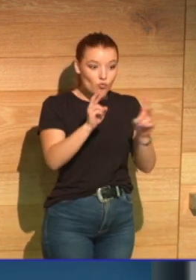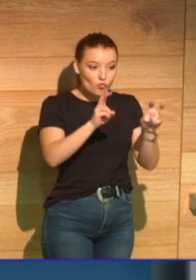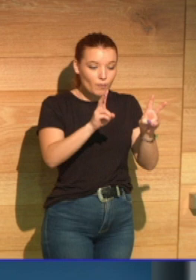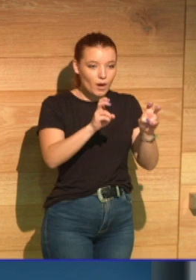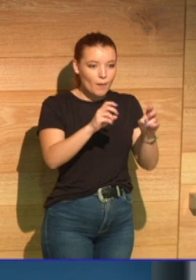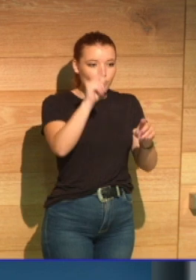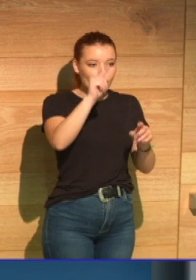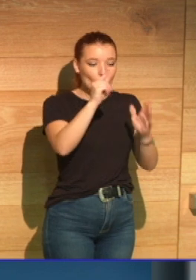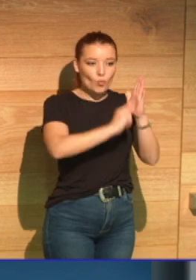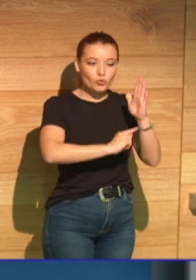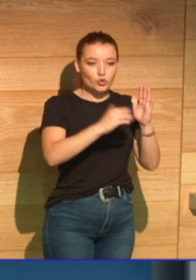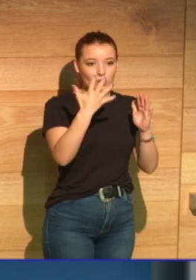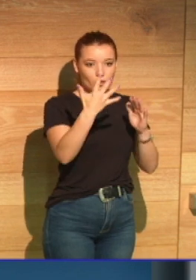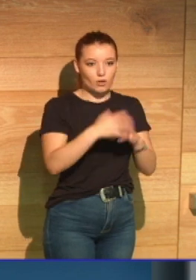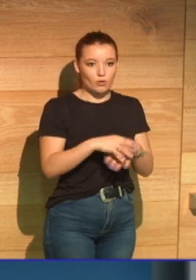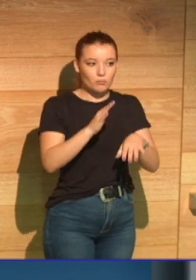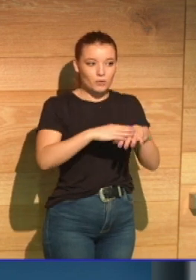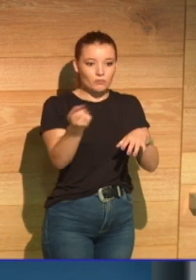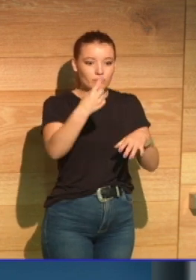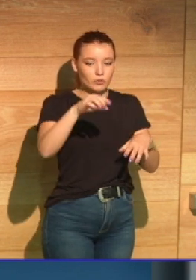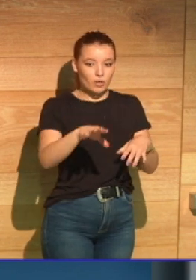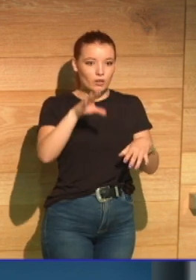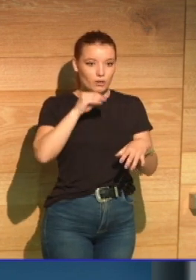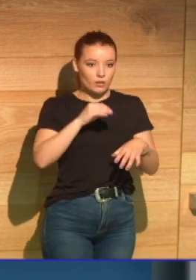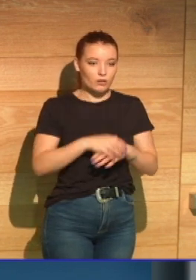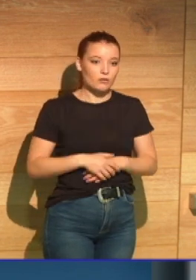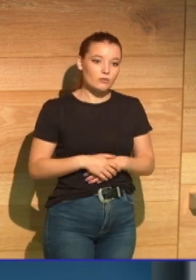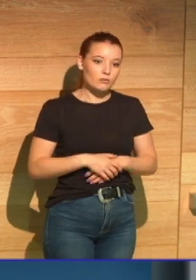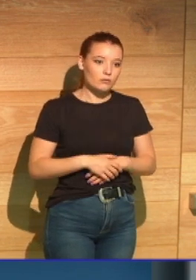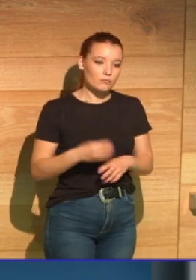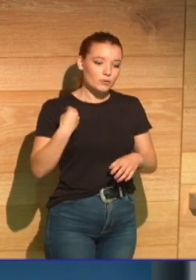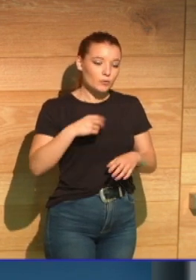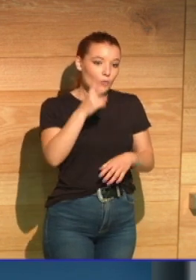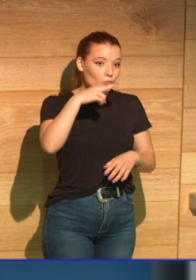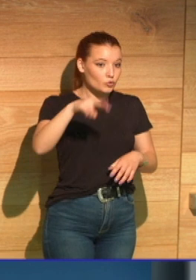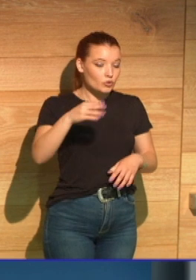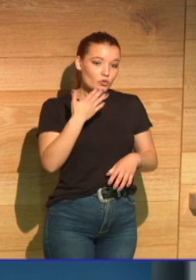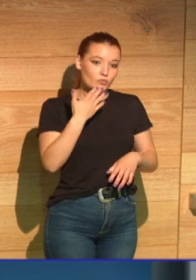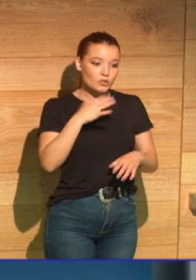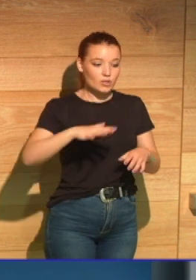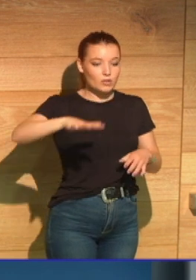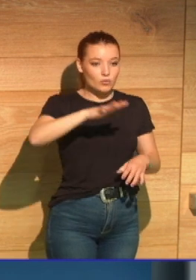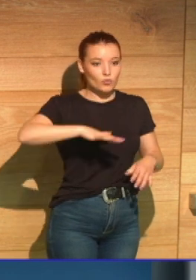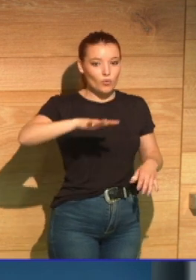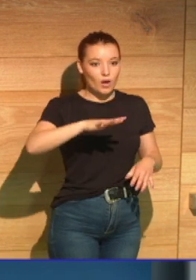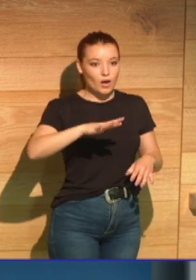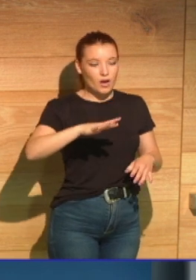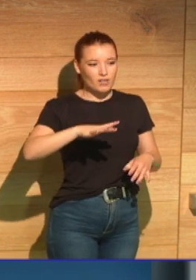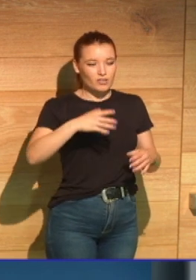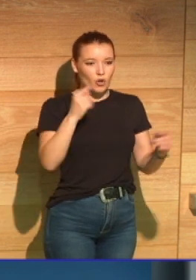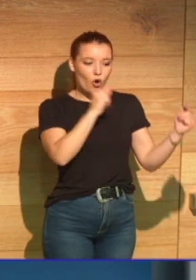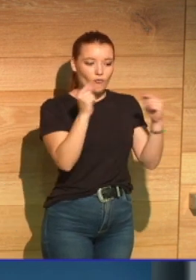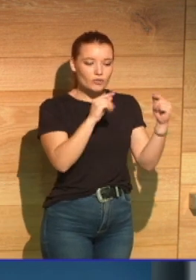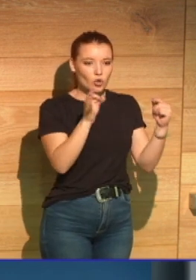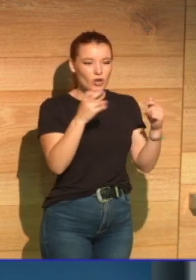la discusión a los casos que les traigo el día de hoy, y tiene que ver con el museo como un lugar de conflictos y tensiones de cultura, ¿no? No un lugar